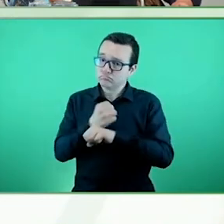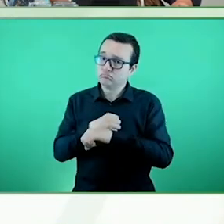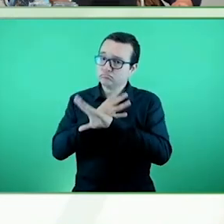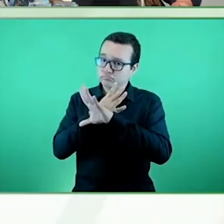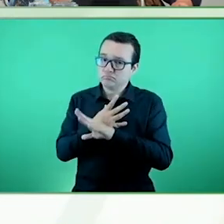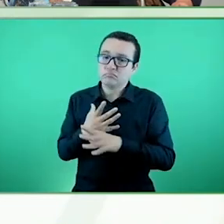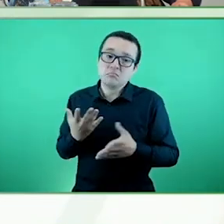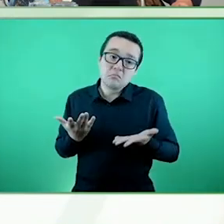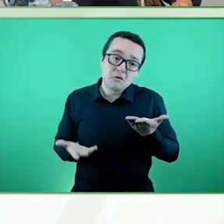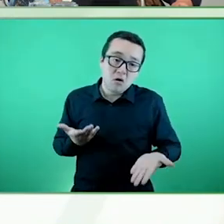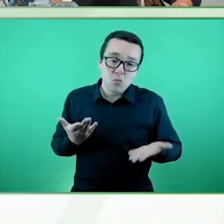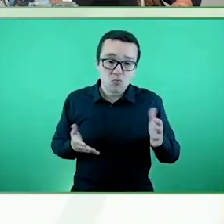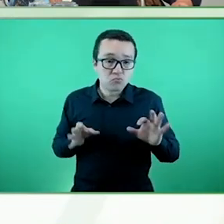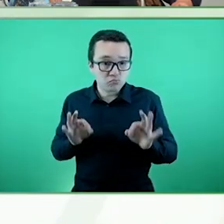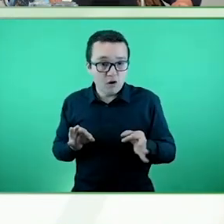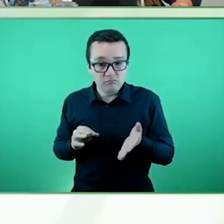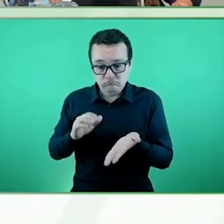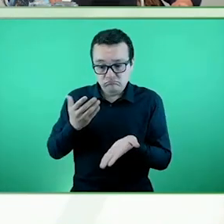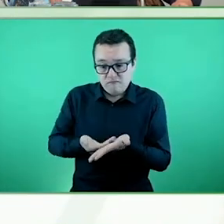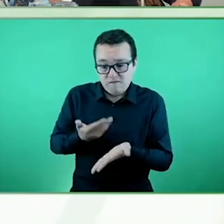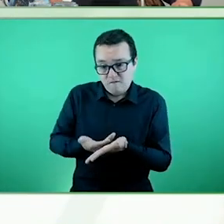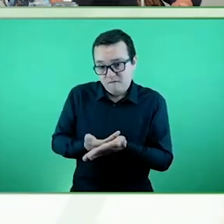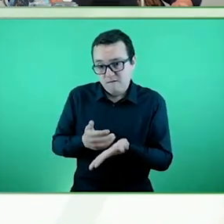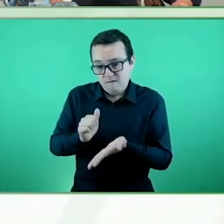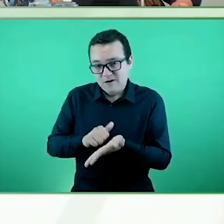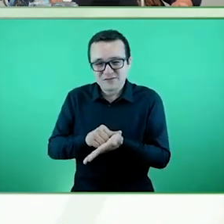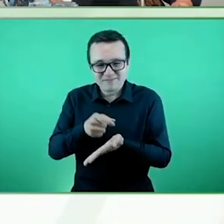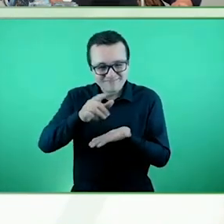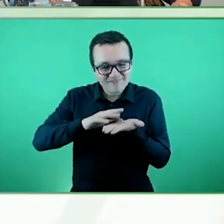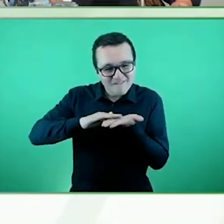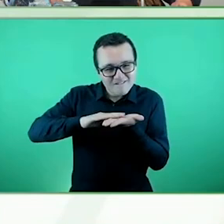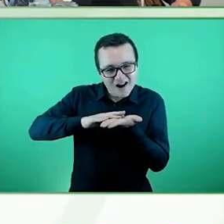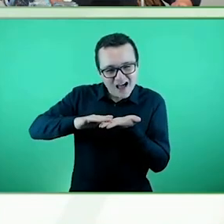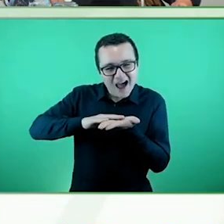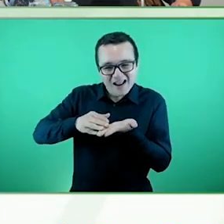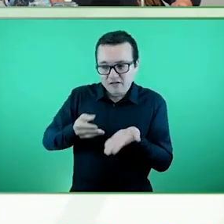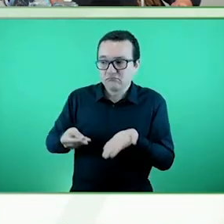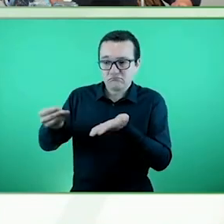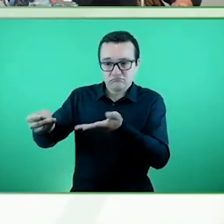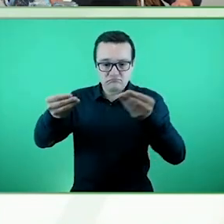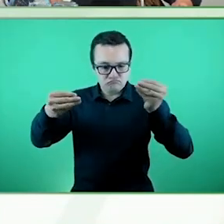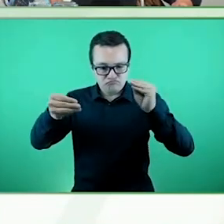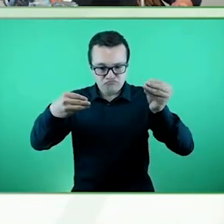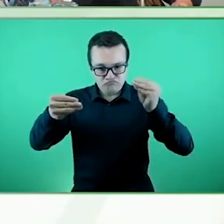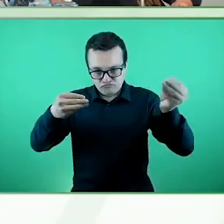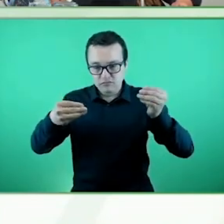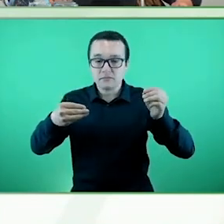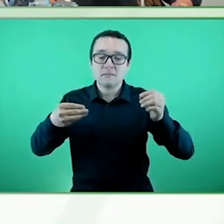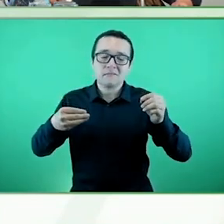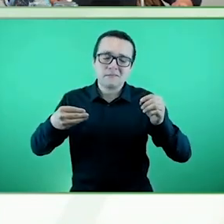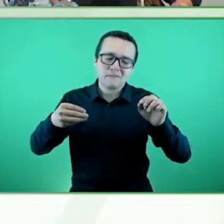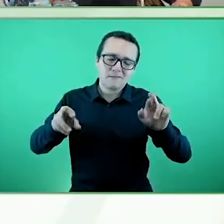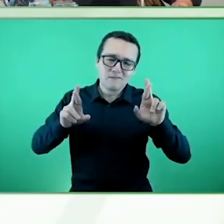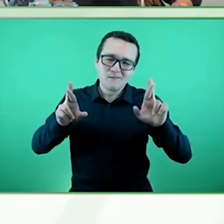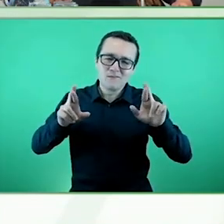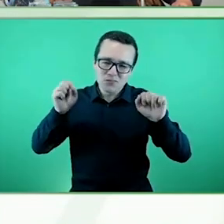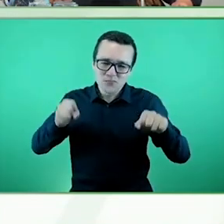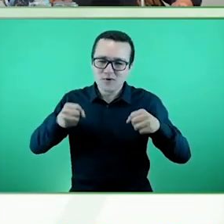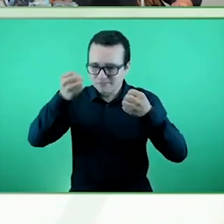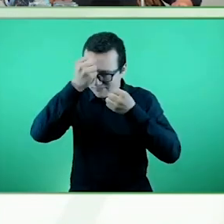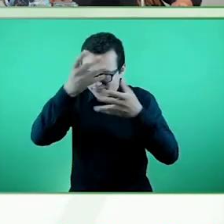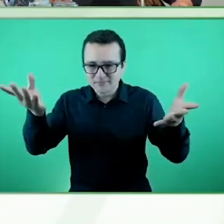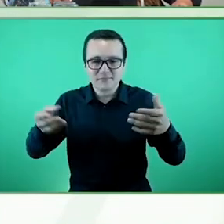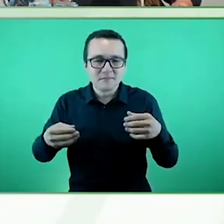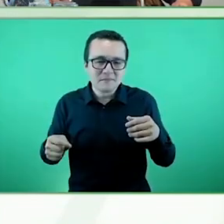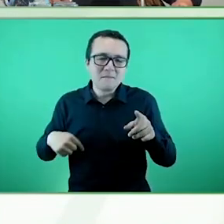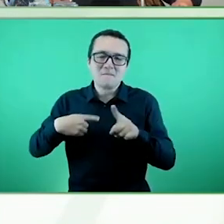comentaba, todo lo que tiene que ver con el braille. Tenemos también la idea de poder difundir y masificar el marketplace, pudiendo